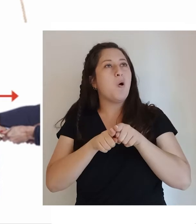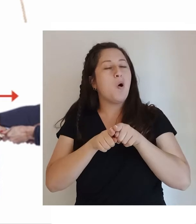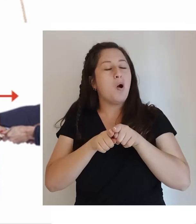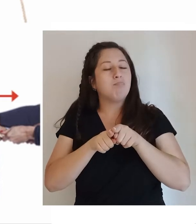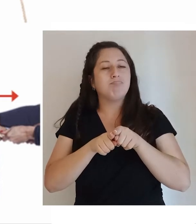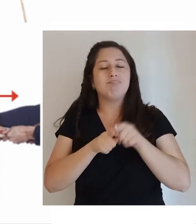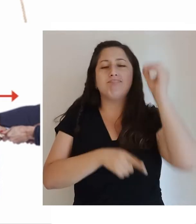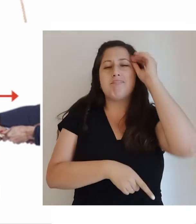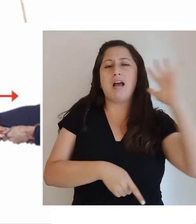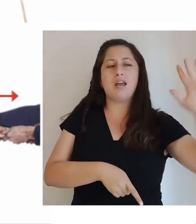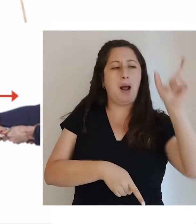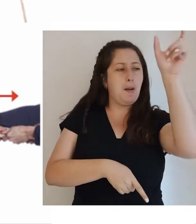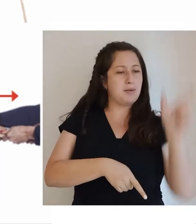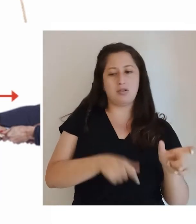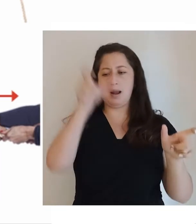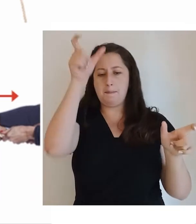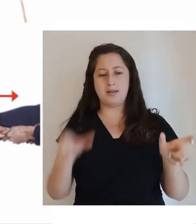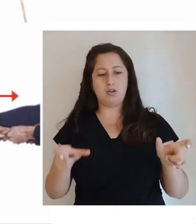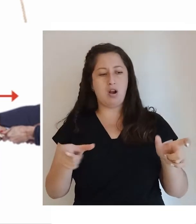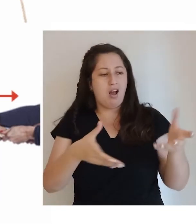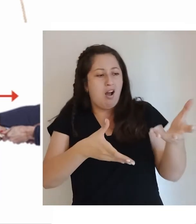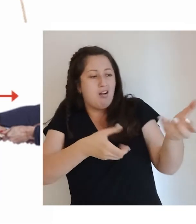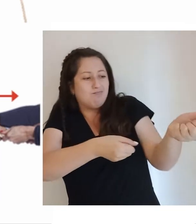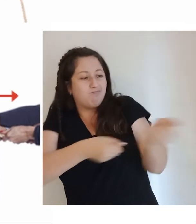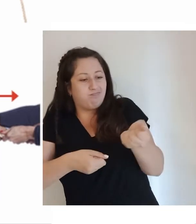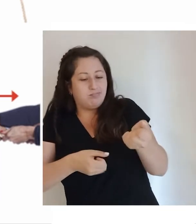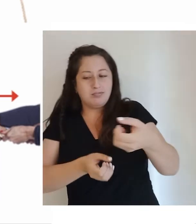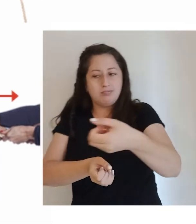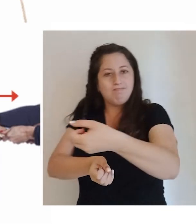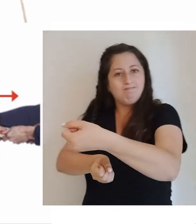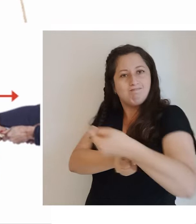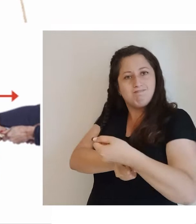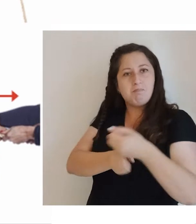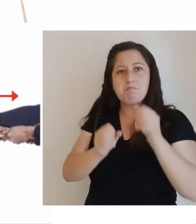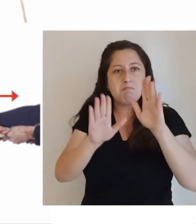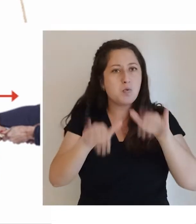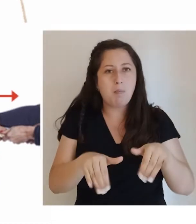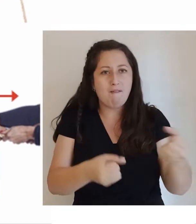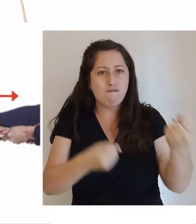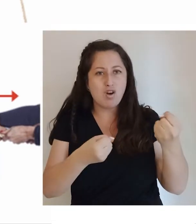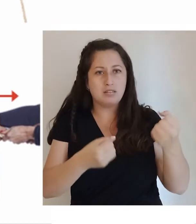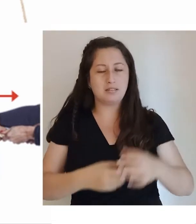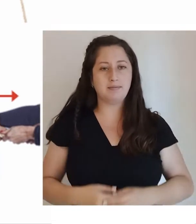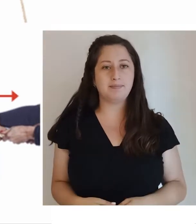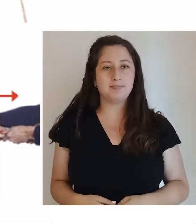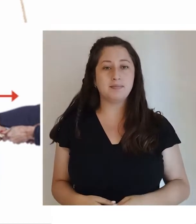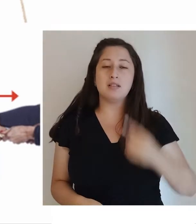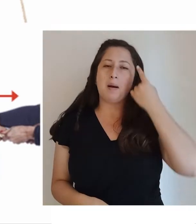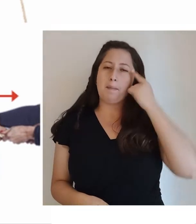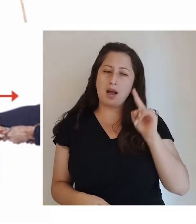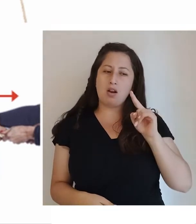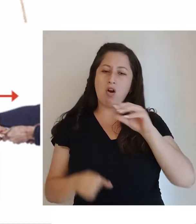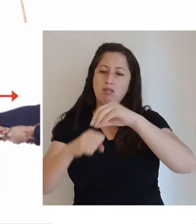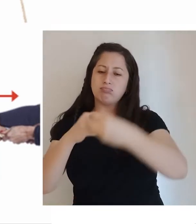si dos personas tiraran de una cuerda con la misma fuerza. Pero, ¿y si no